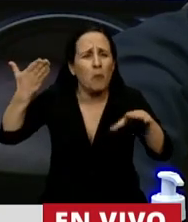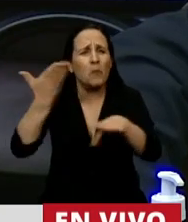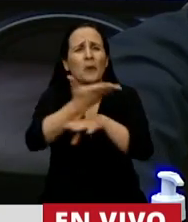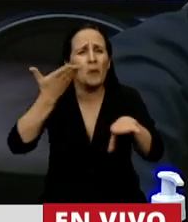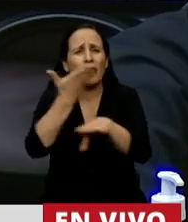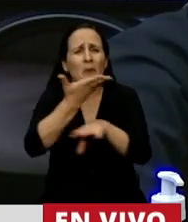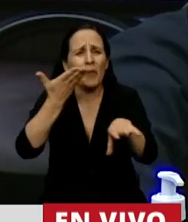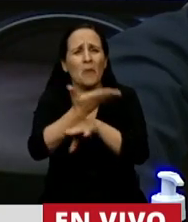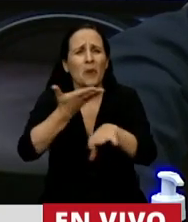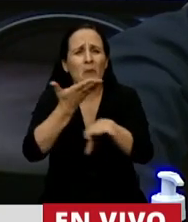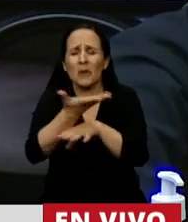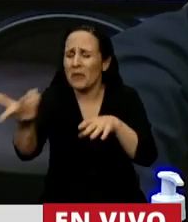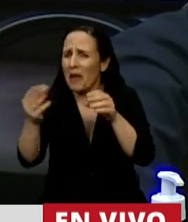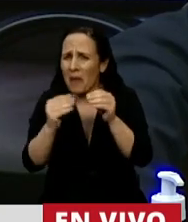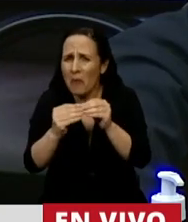solución a sus problemas.